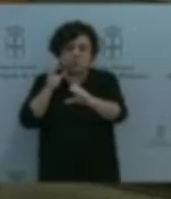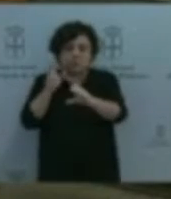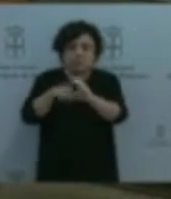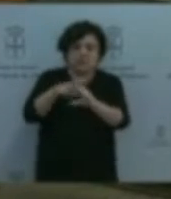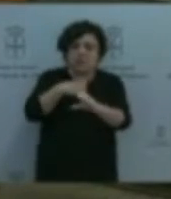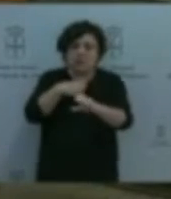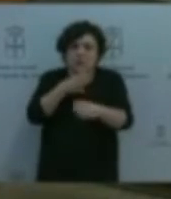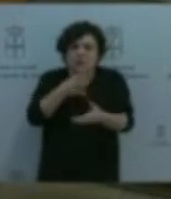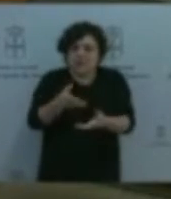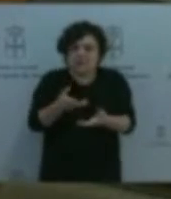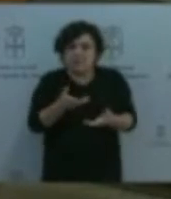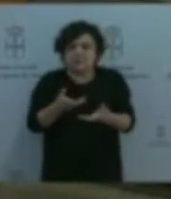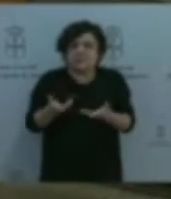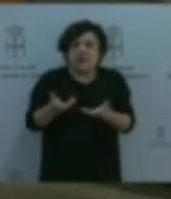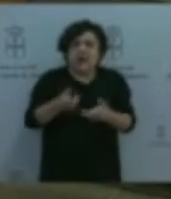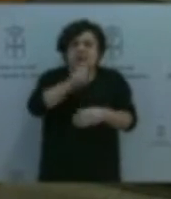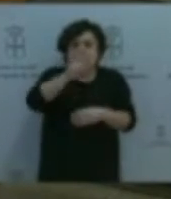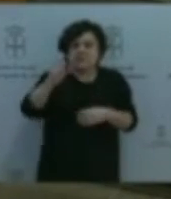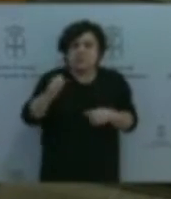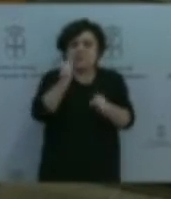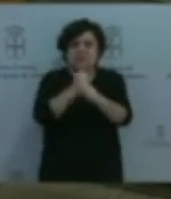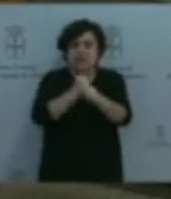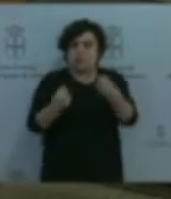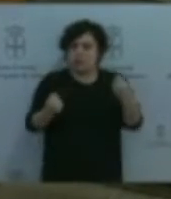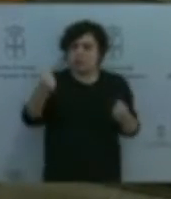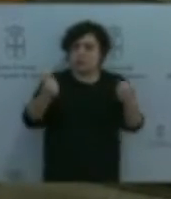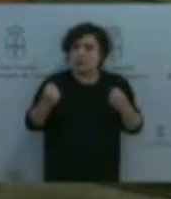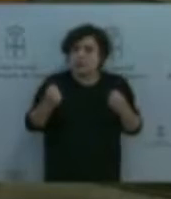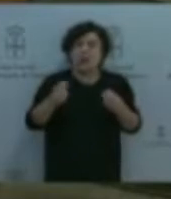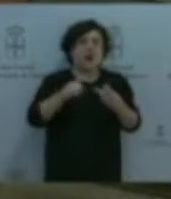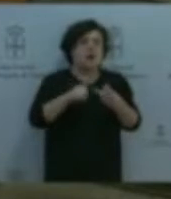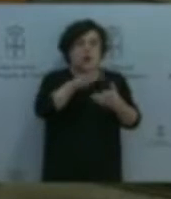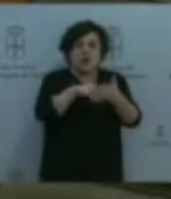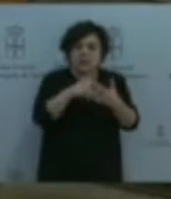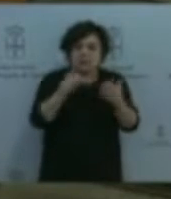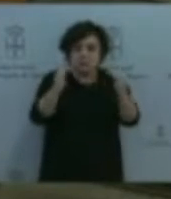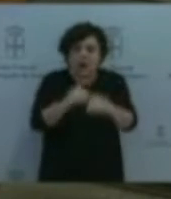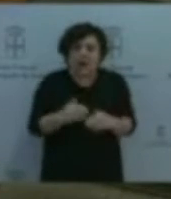conductores que no tienen frecuencias, a los trabajadores de polígonos industriales que no pueden trabajar, a los conductores que reciben quejas sin